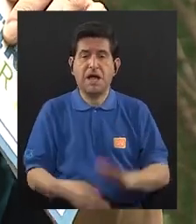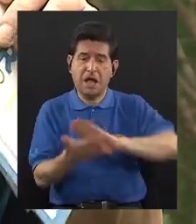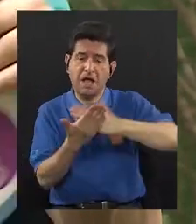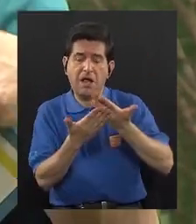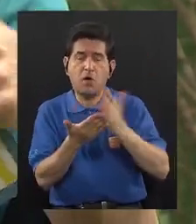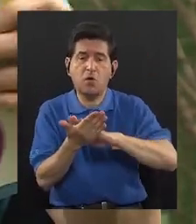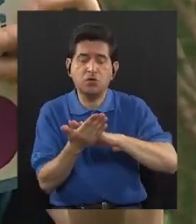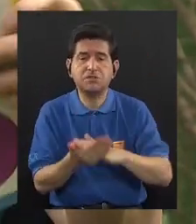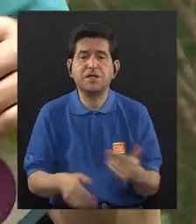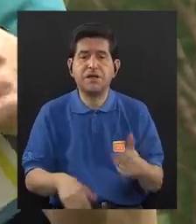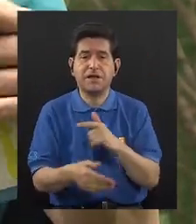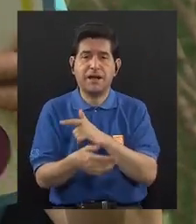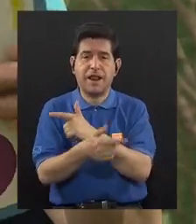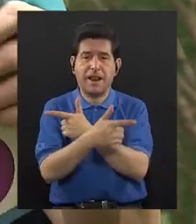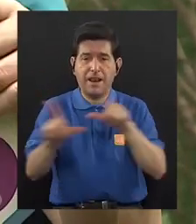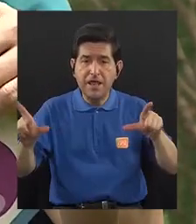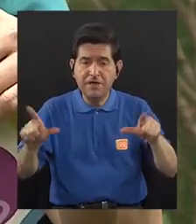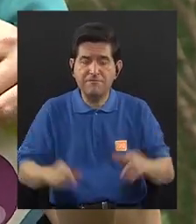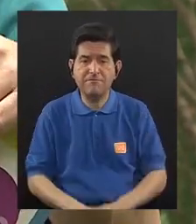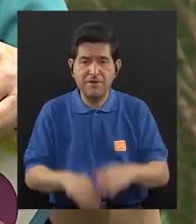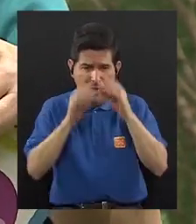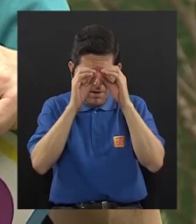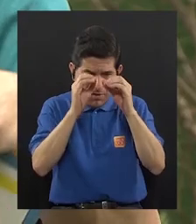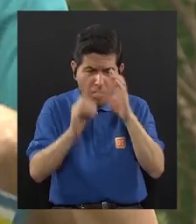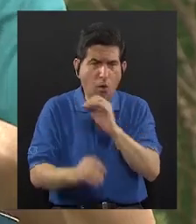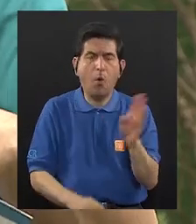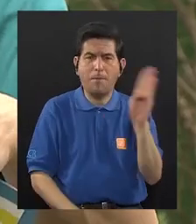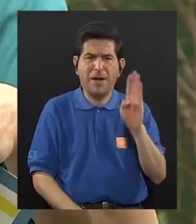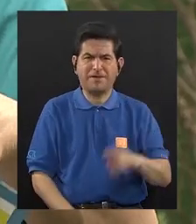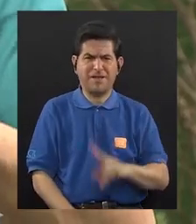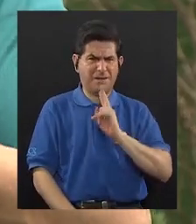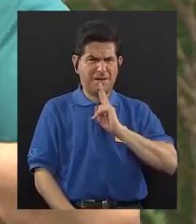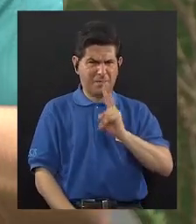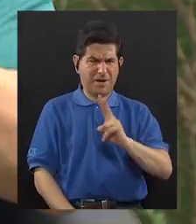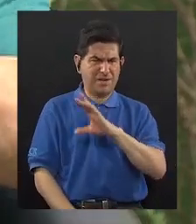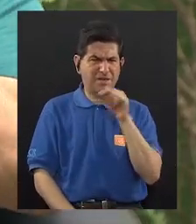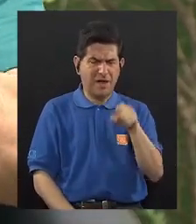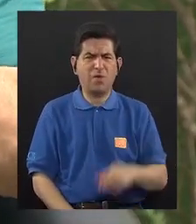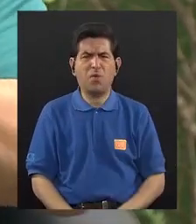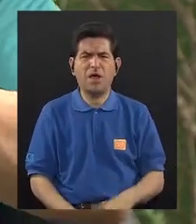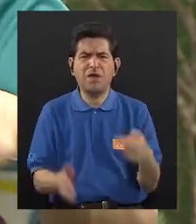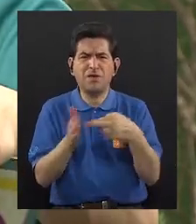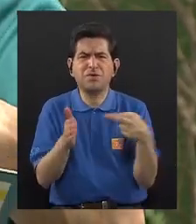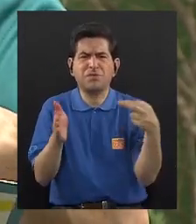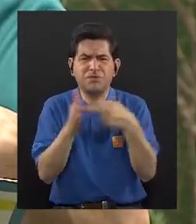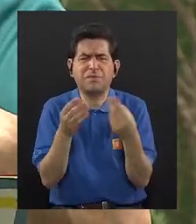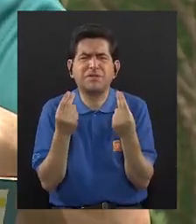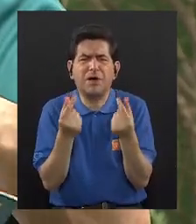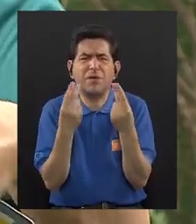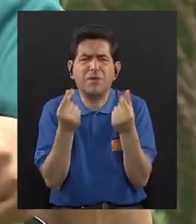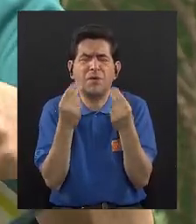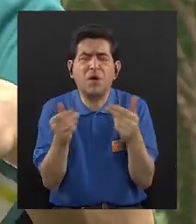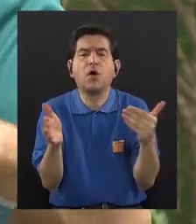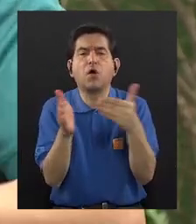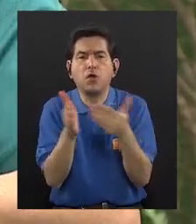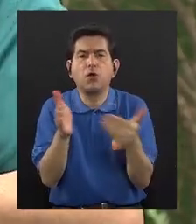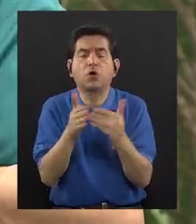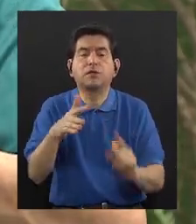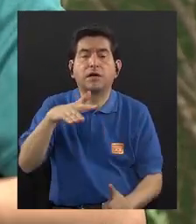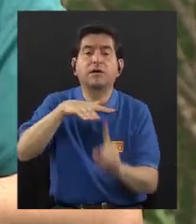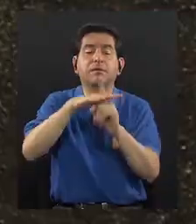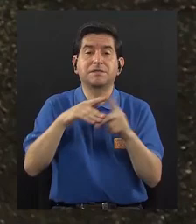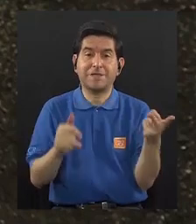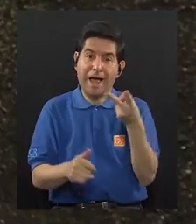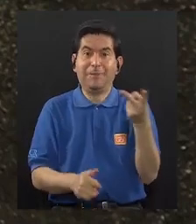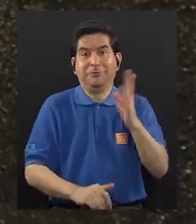quedó libre de bacterias y microorganismos es eso cierto es que más bien ellos se reproducen muy rápidamente yo otra vez vamos a ver